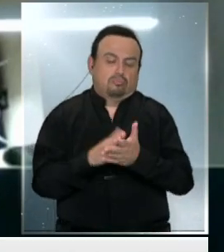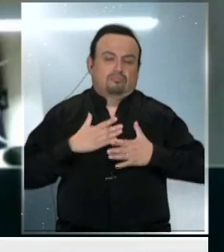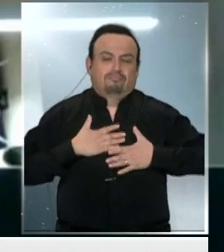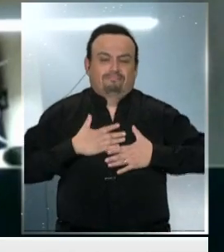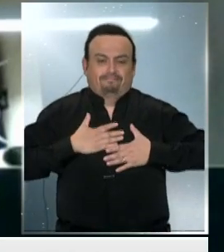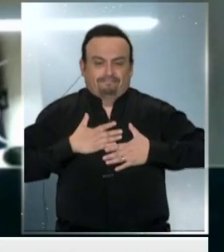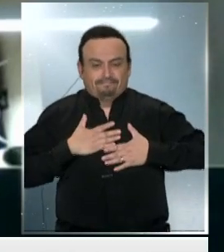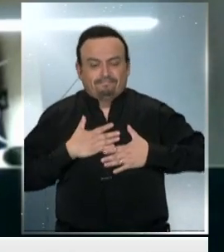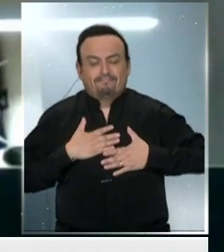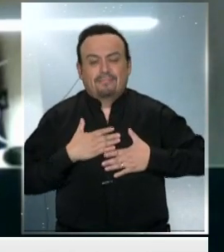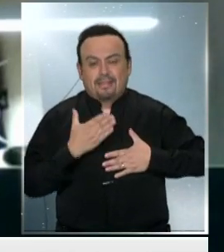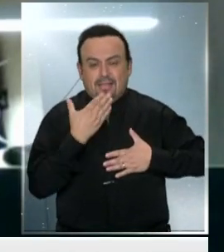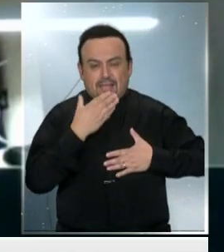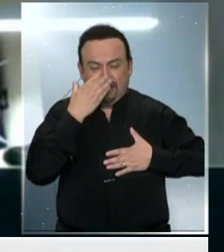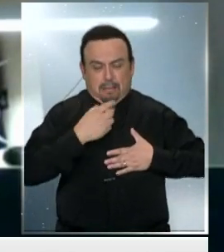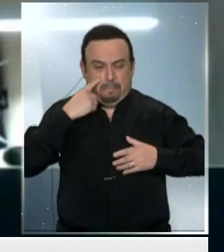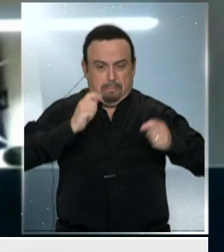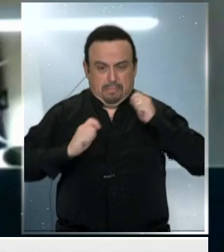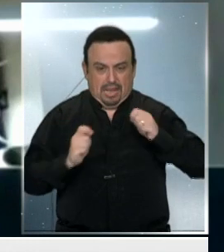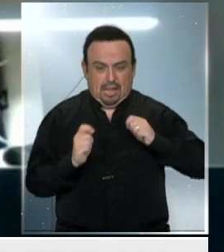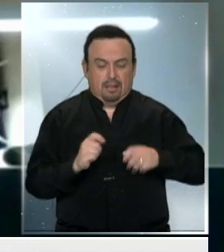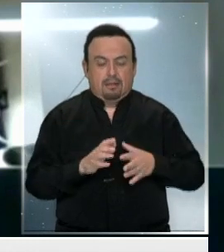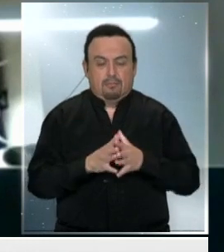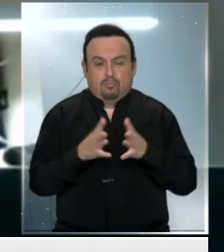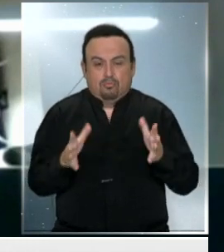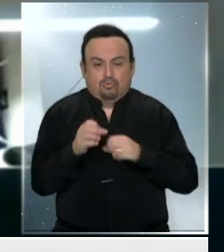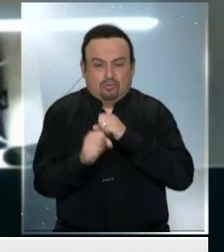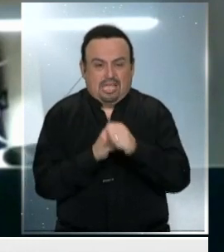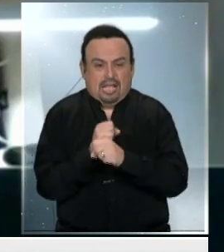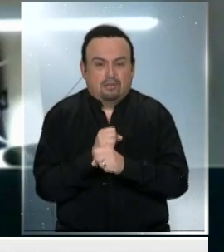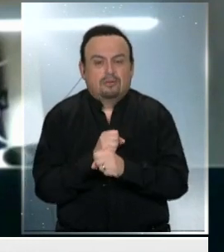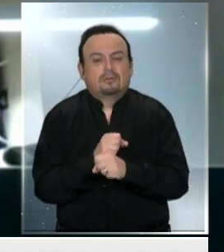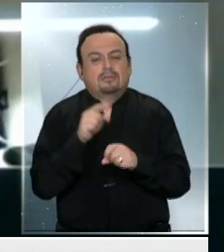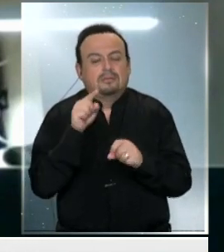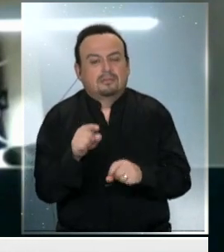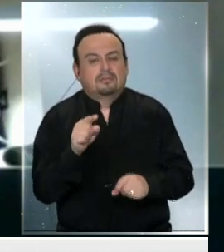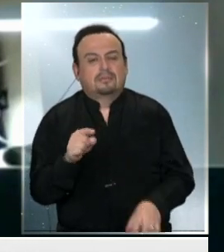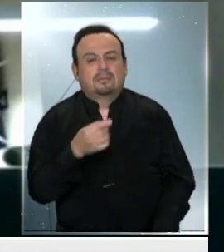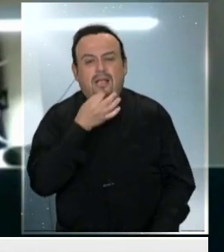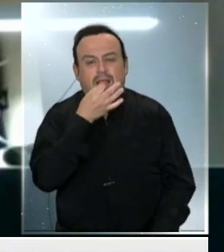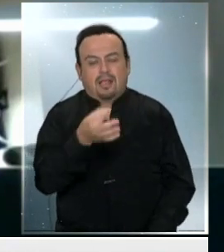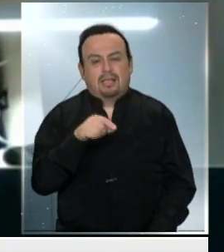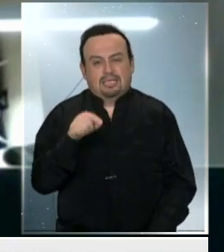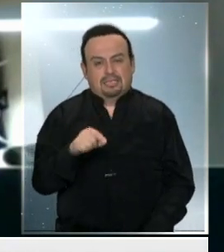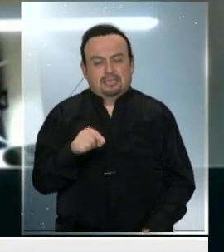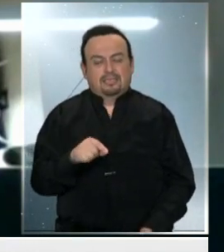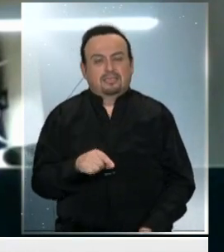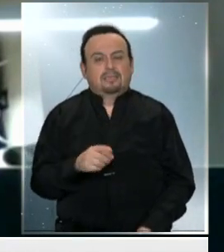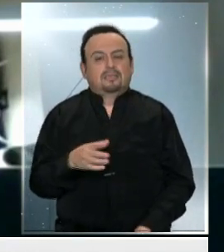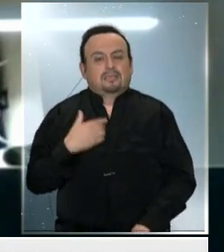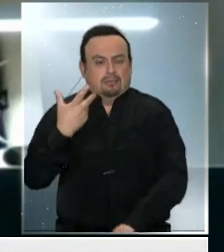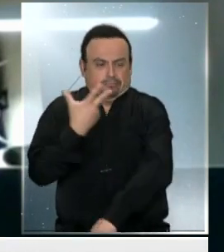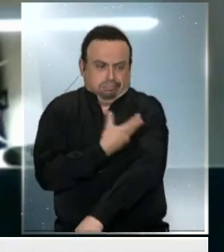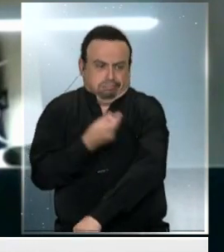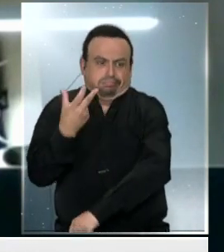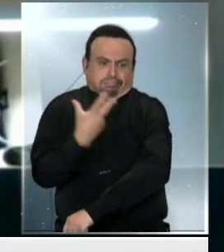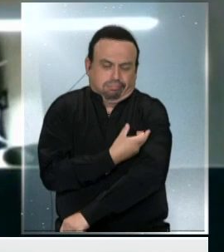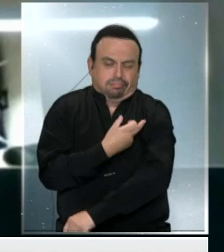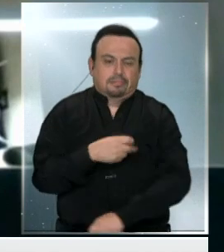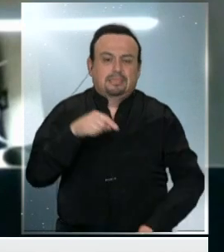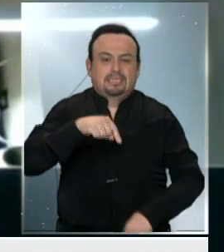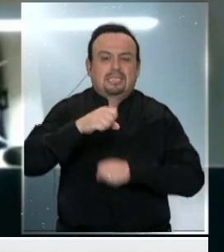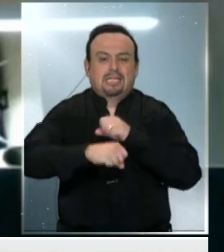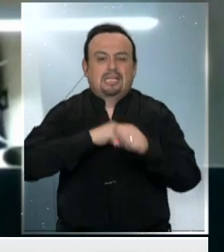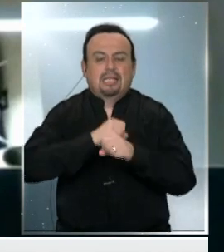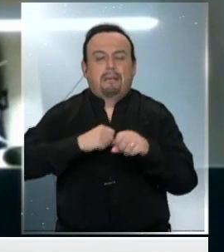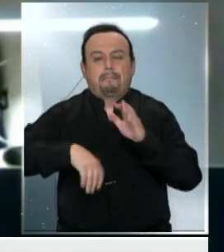todo en pacientes también de riesgo más añoso. Y esa es la razón por la cual existe esta campaña de vacunación, que de hecho este año